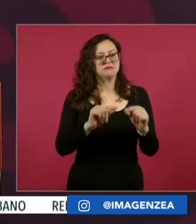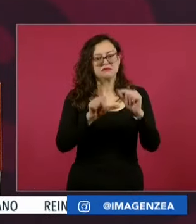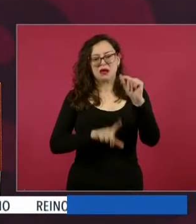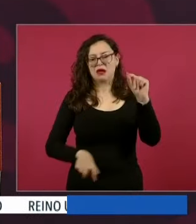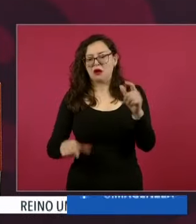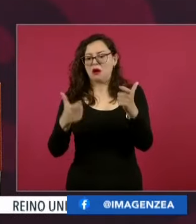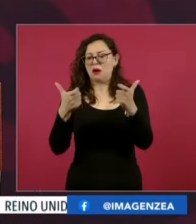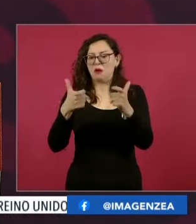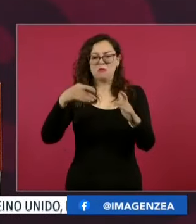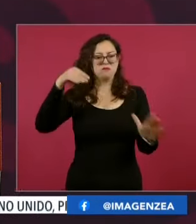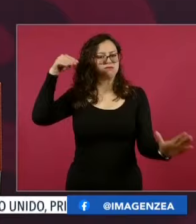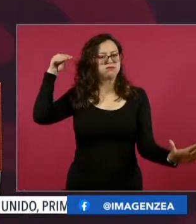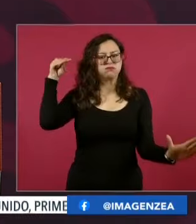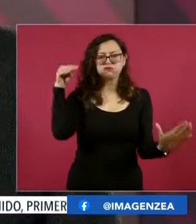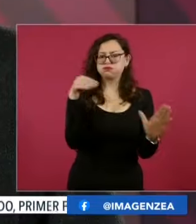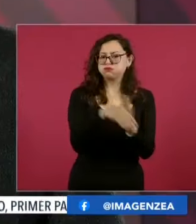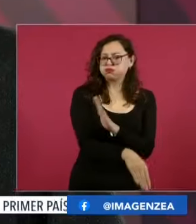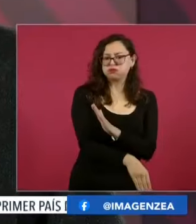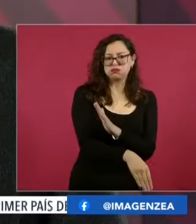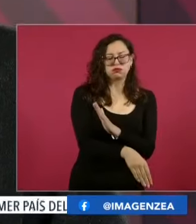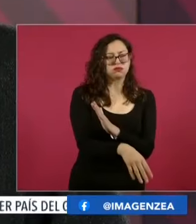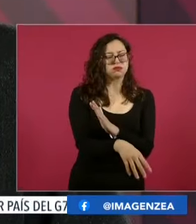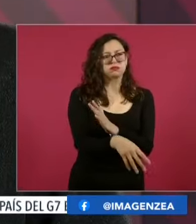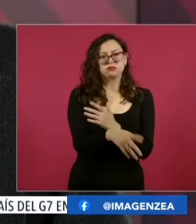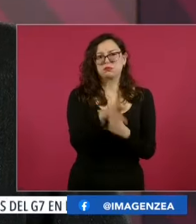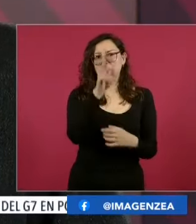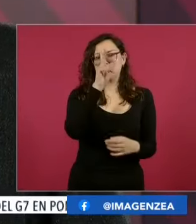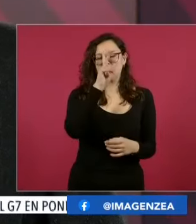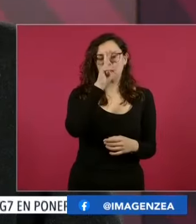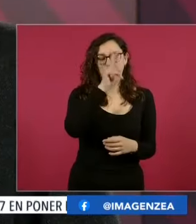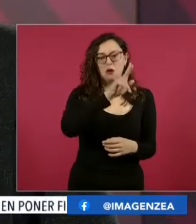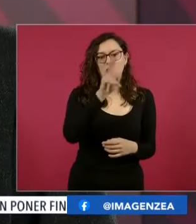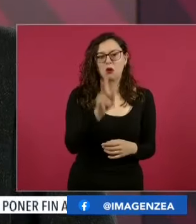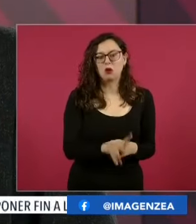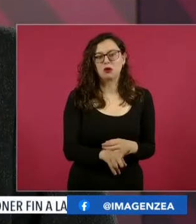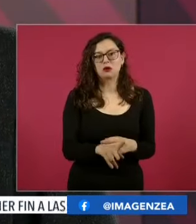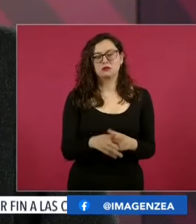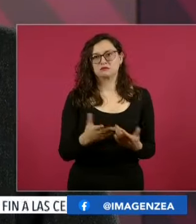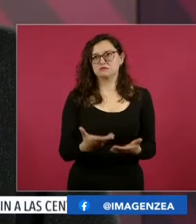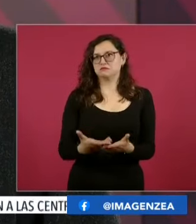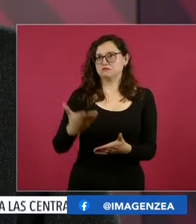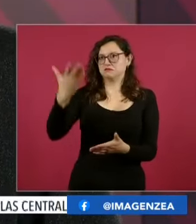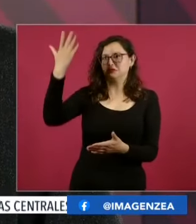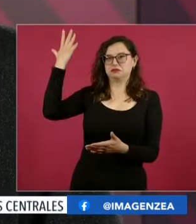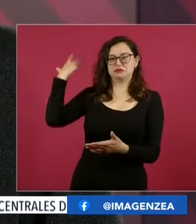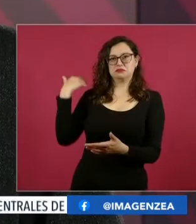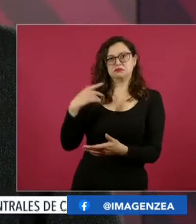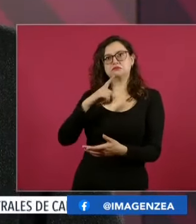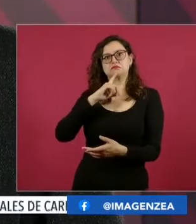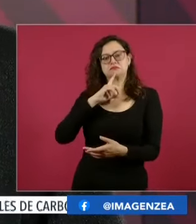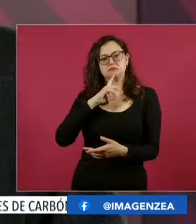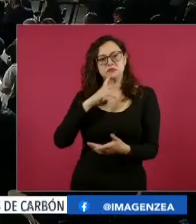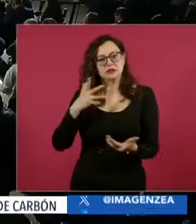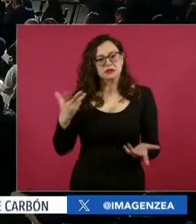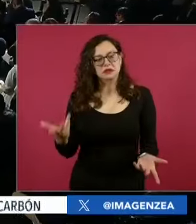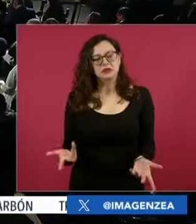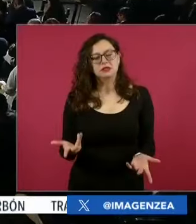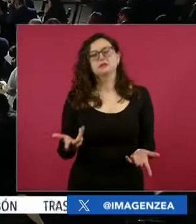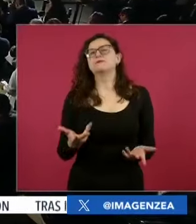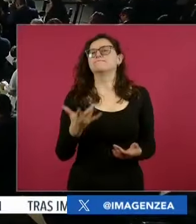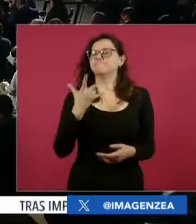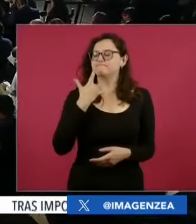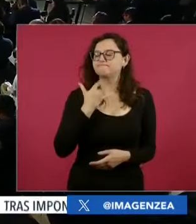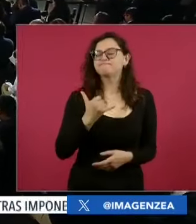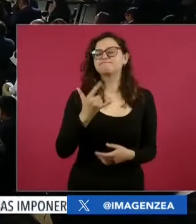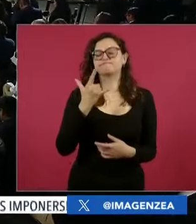como no sucedía en más de un siglo, nos levantamos